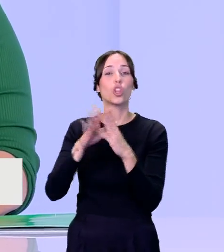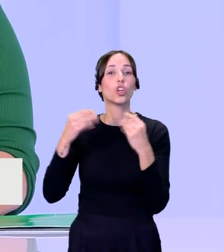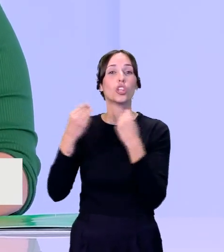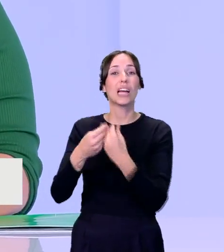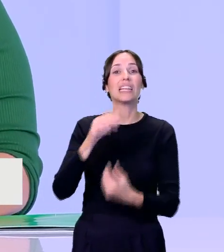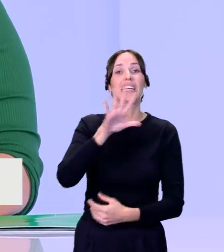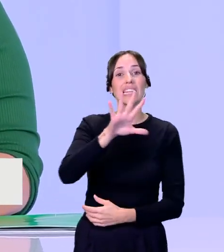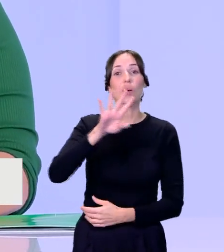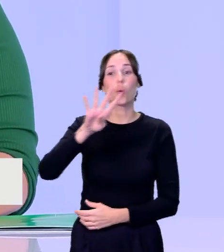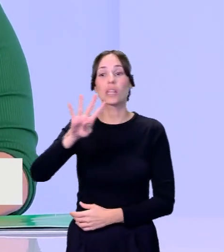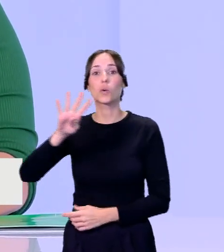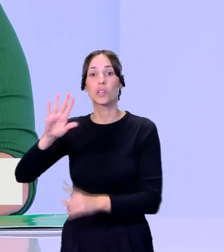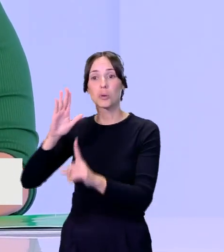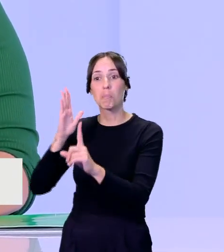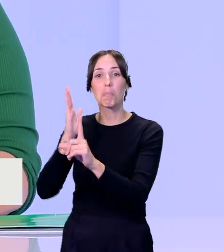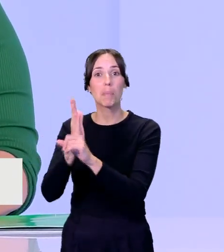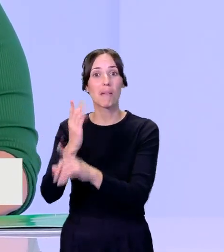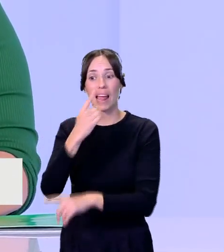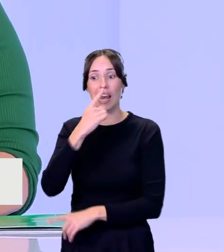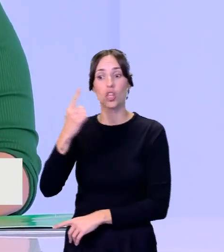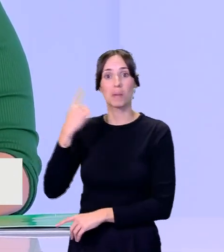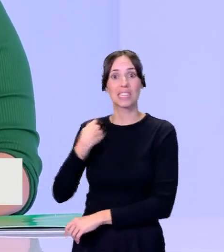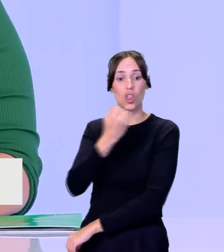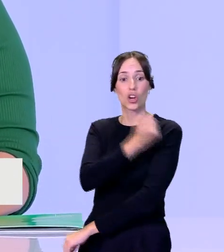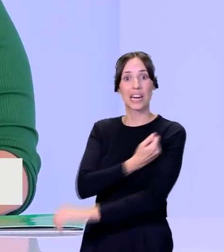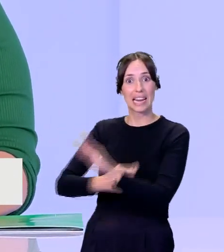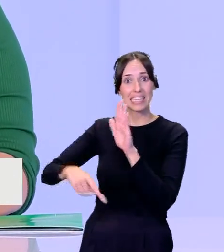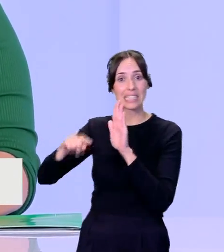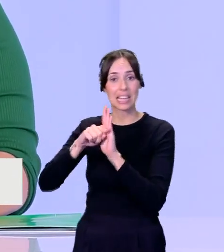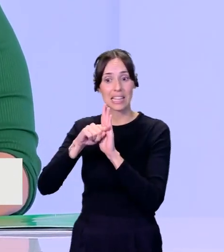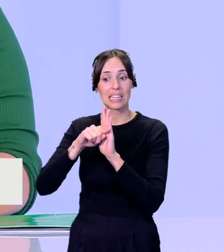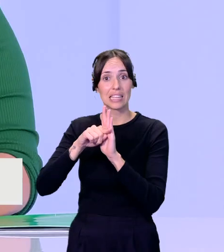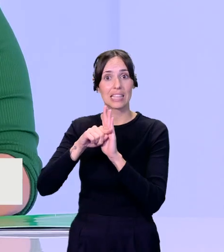544 agresiones registradas en el año pasado, de las cuales